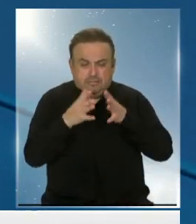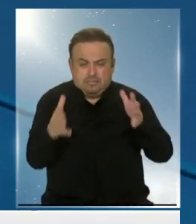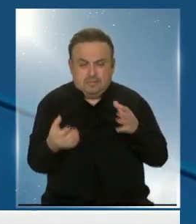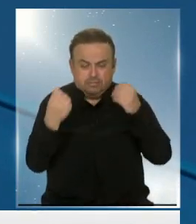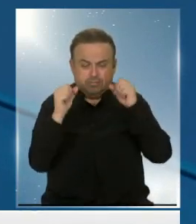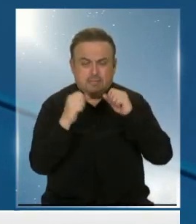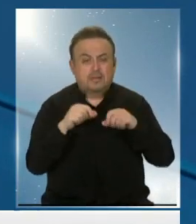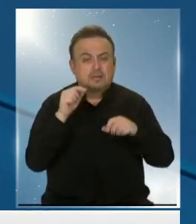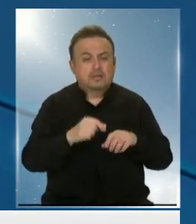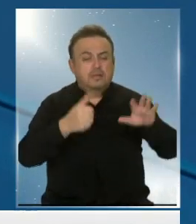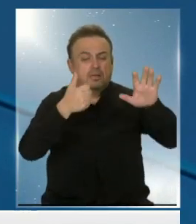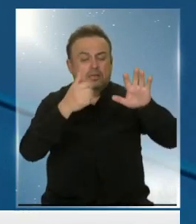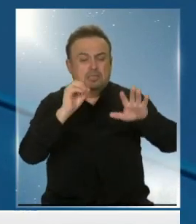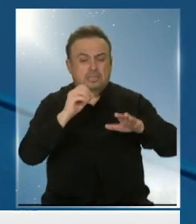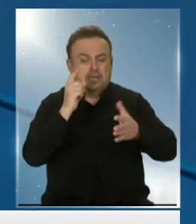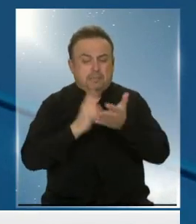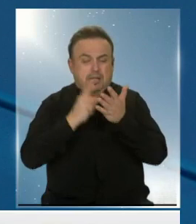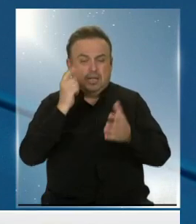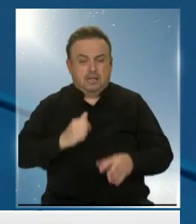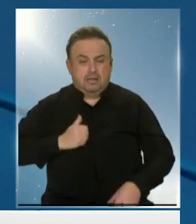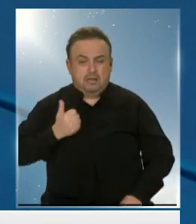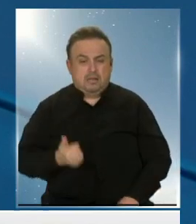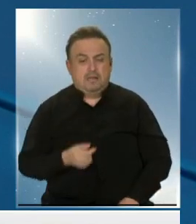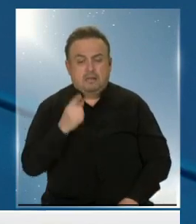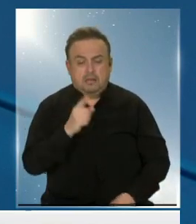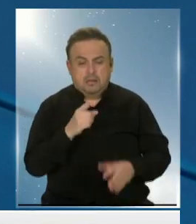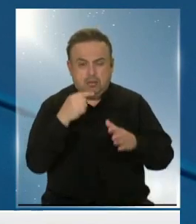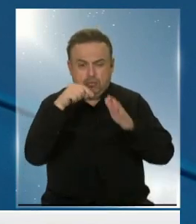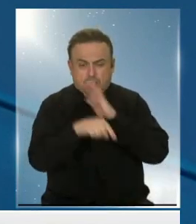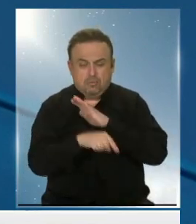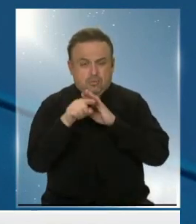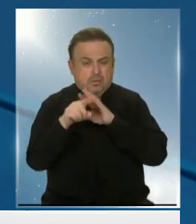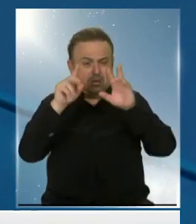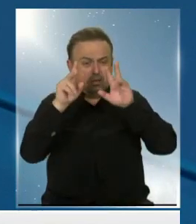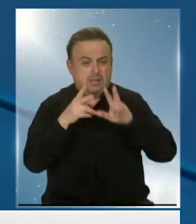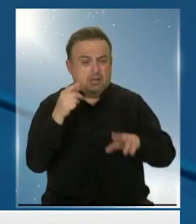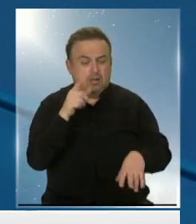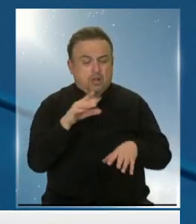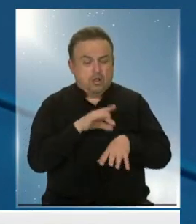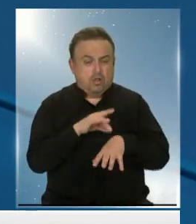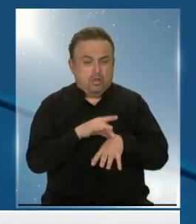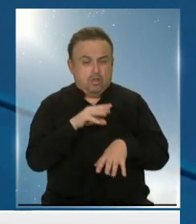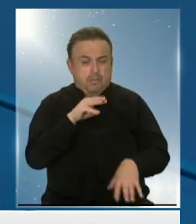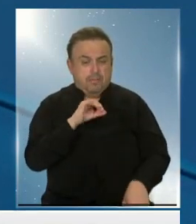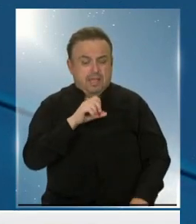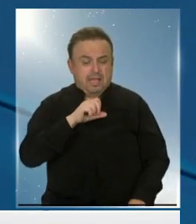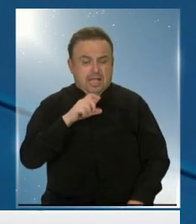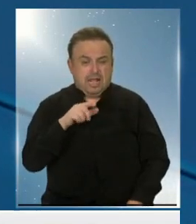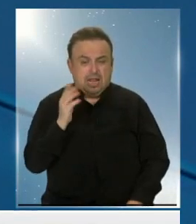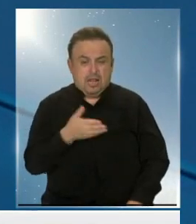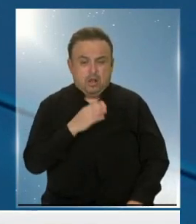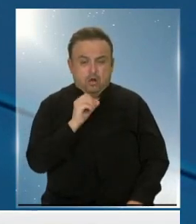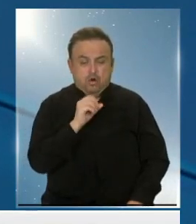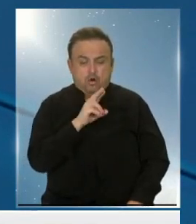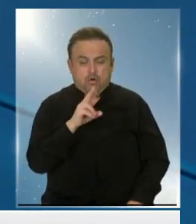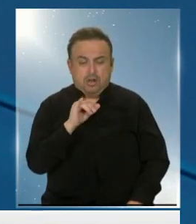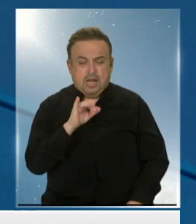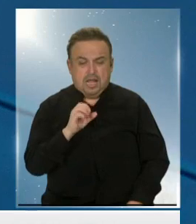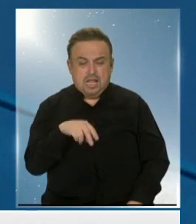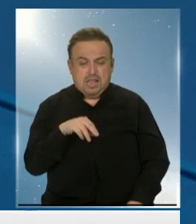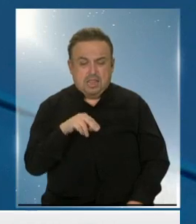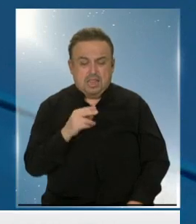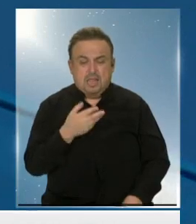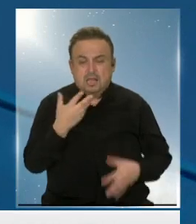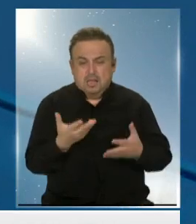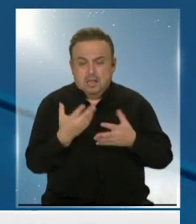del mundo 60.000 voluntarios vamos a profundizar en este tema con el doctor miguel o ryan profesor de la facultad de medicina de la universidad